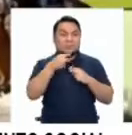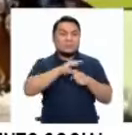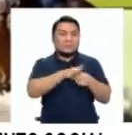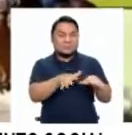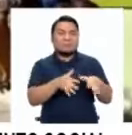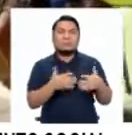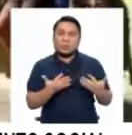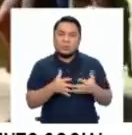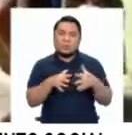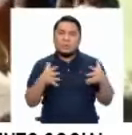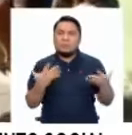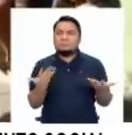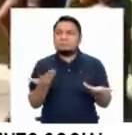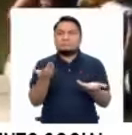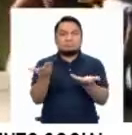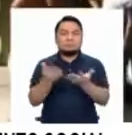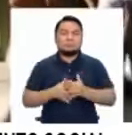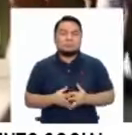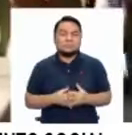cuarentena.